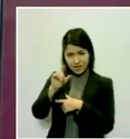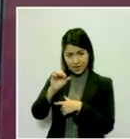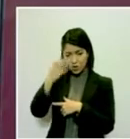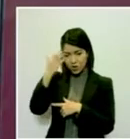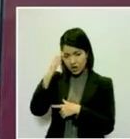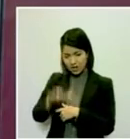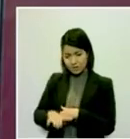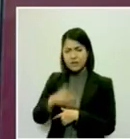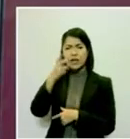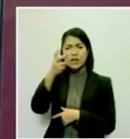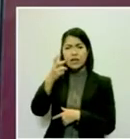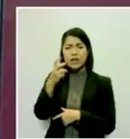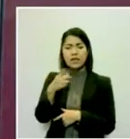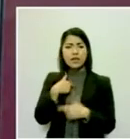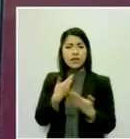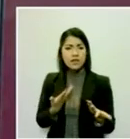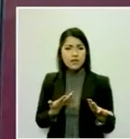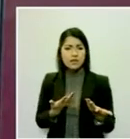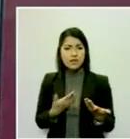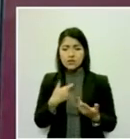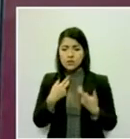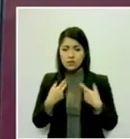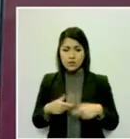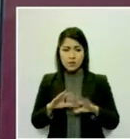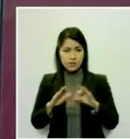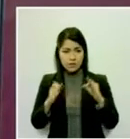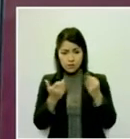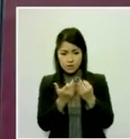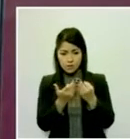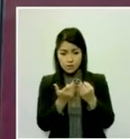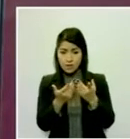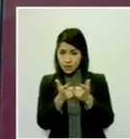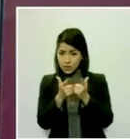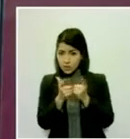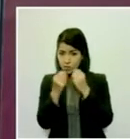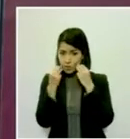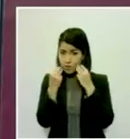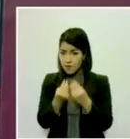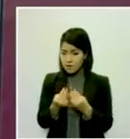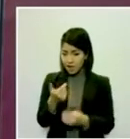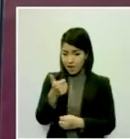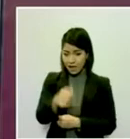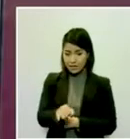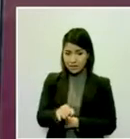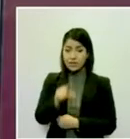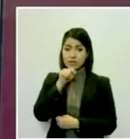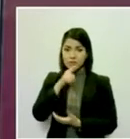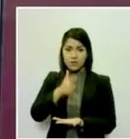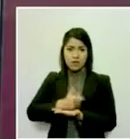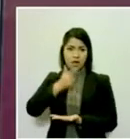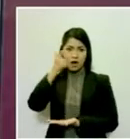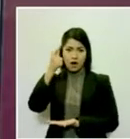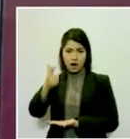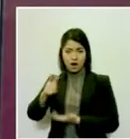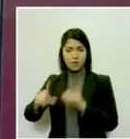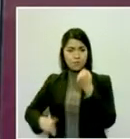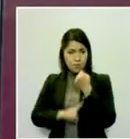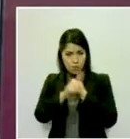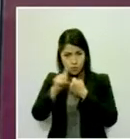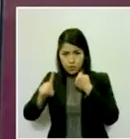que es una de las figuras de delincuencia organizada también, que tiene también implicaciones de delito grave. Por lo